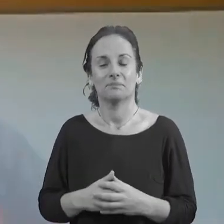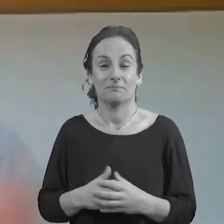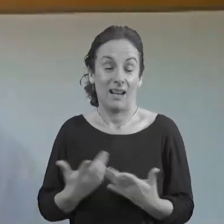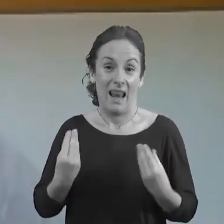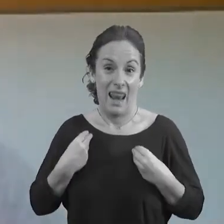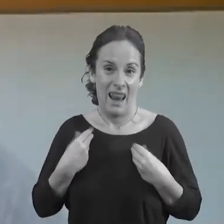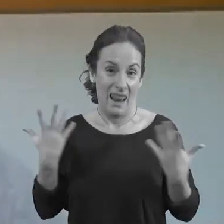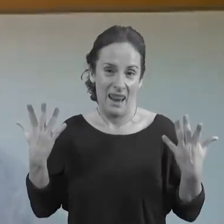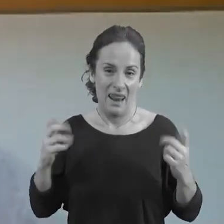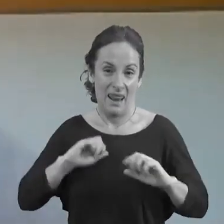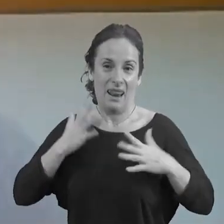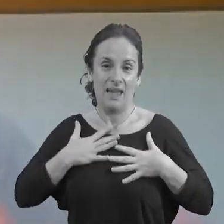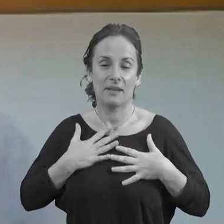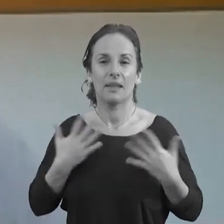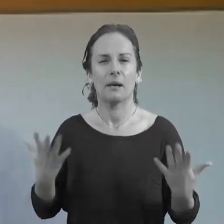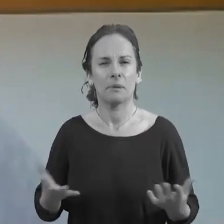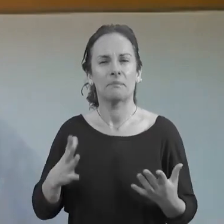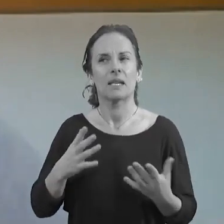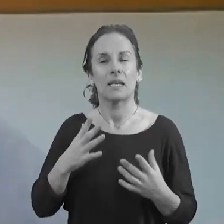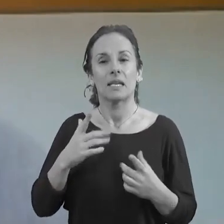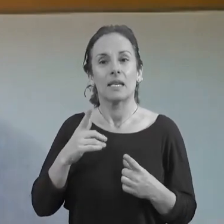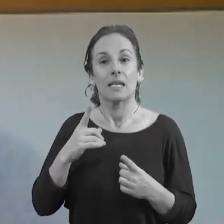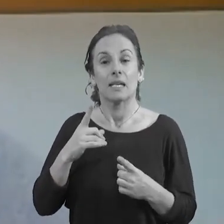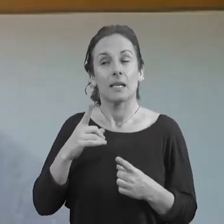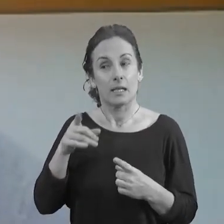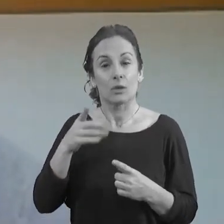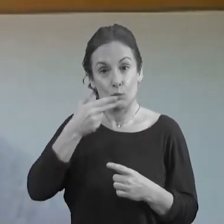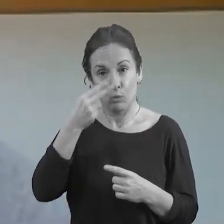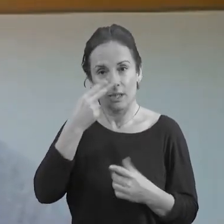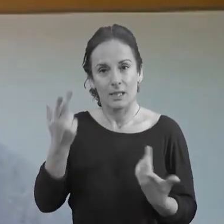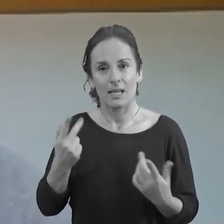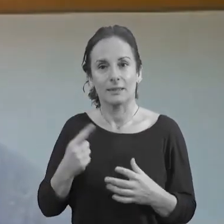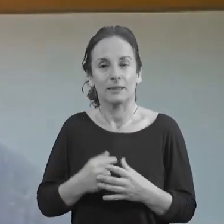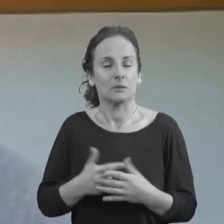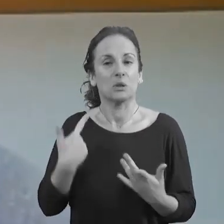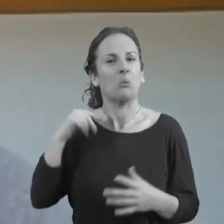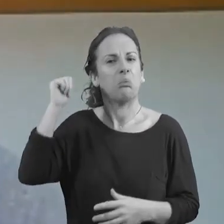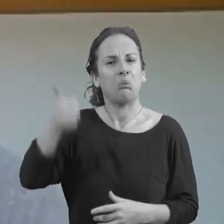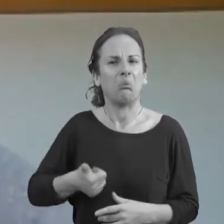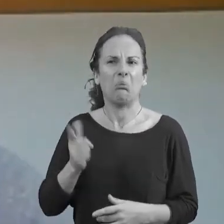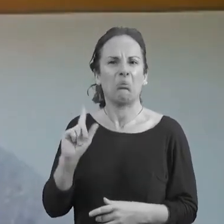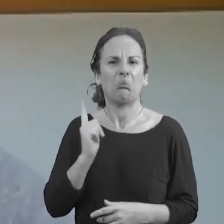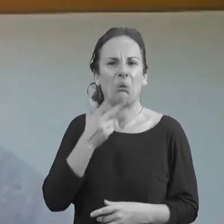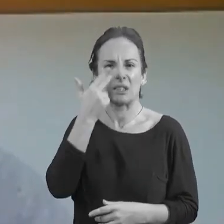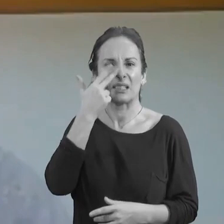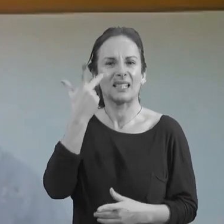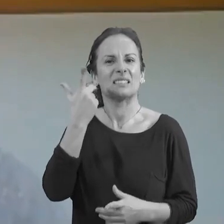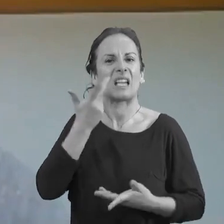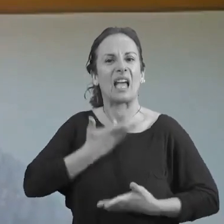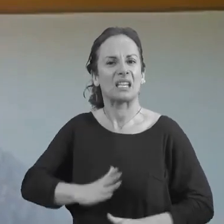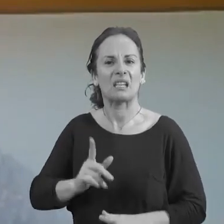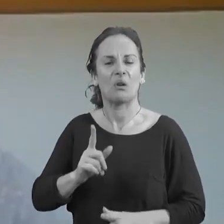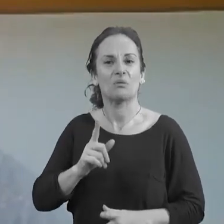una entramos y salimos en momentos diferentes y en ambientes de